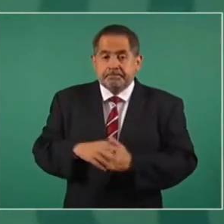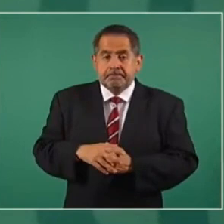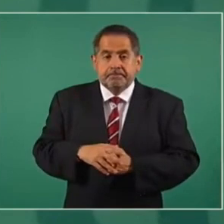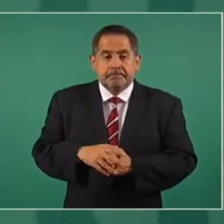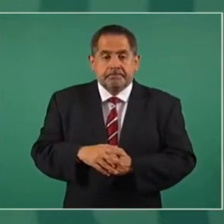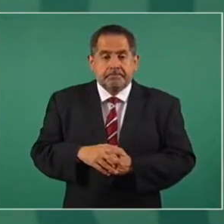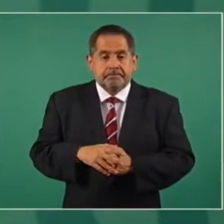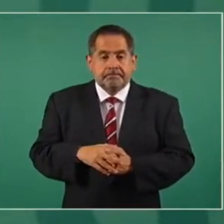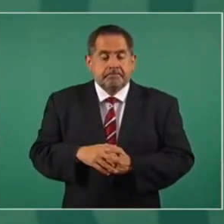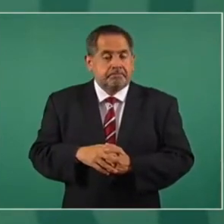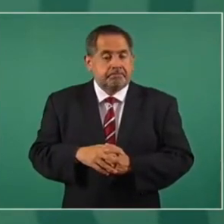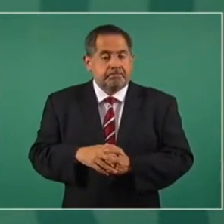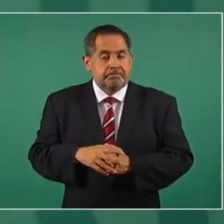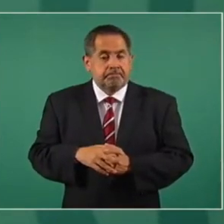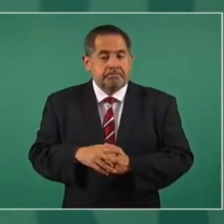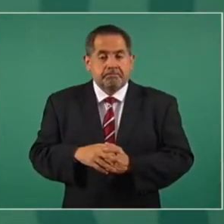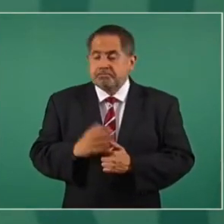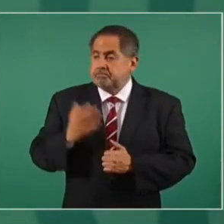nunca habíamos